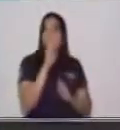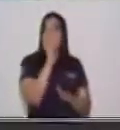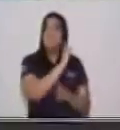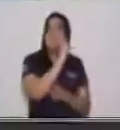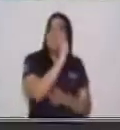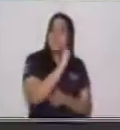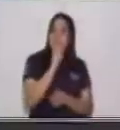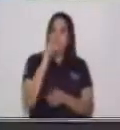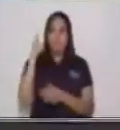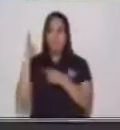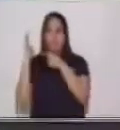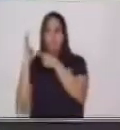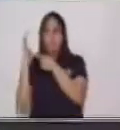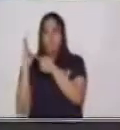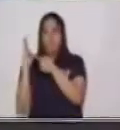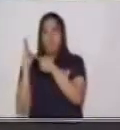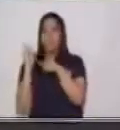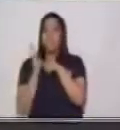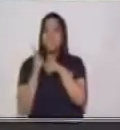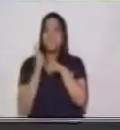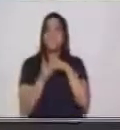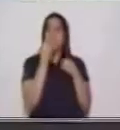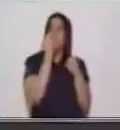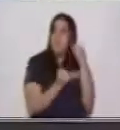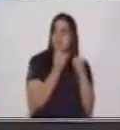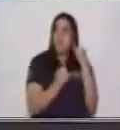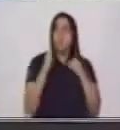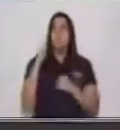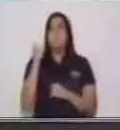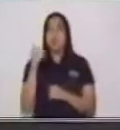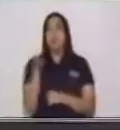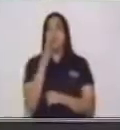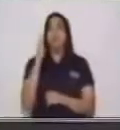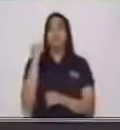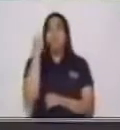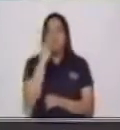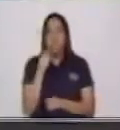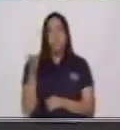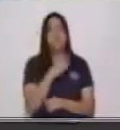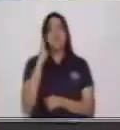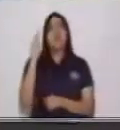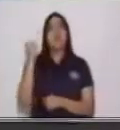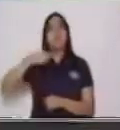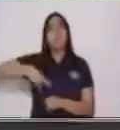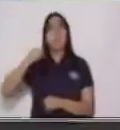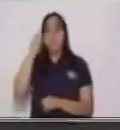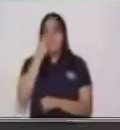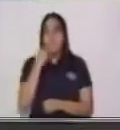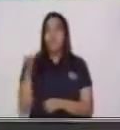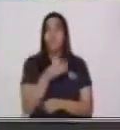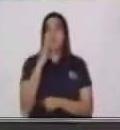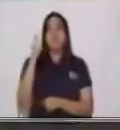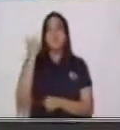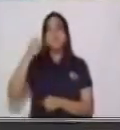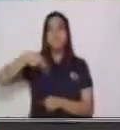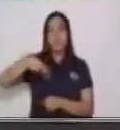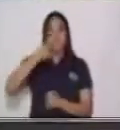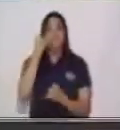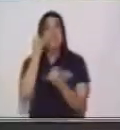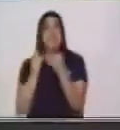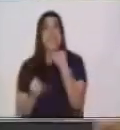con B las terminaciones va, vas, vamos y van. Ojo, estas son terminaciones, no